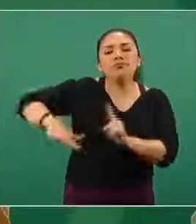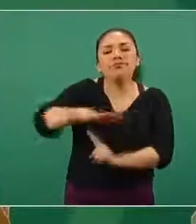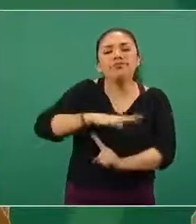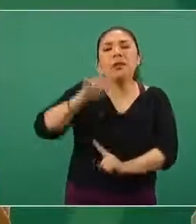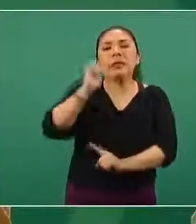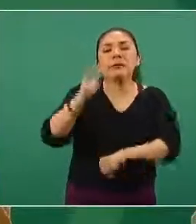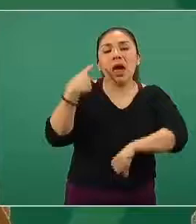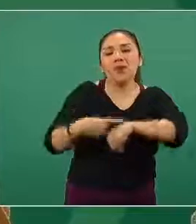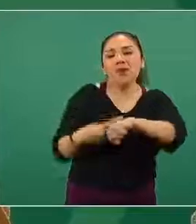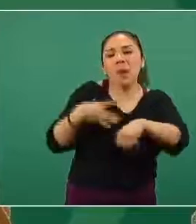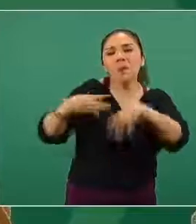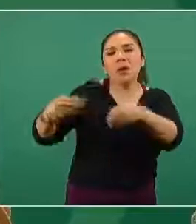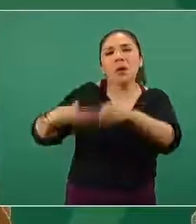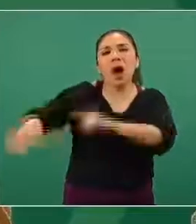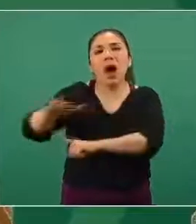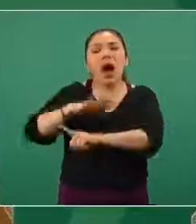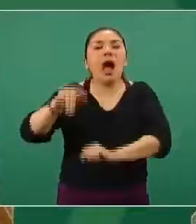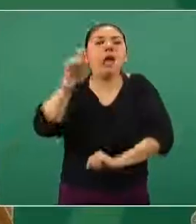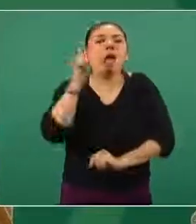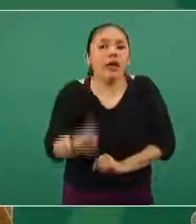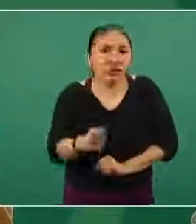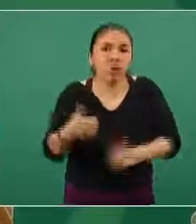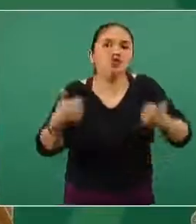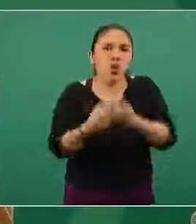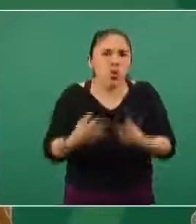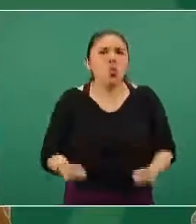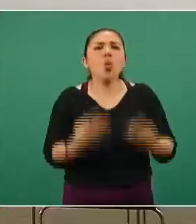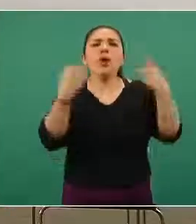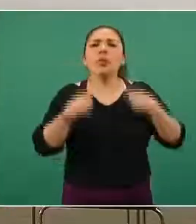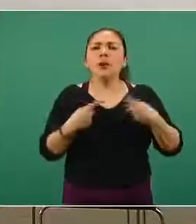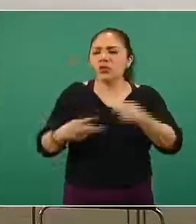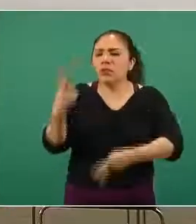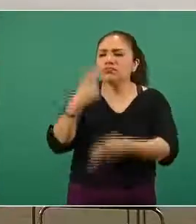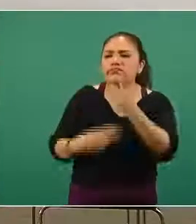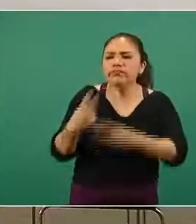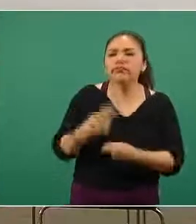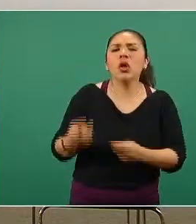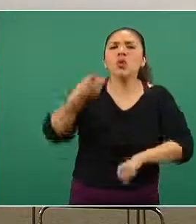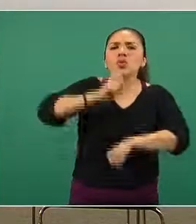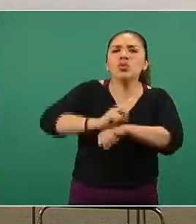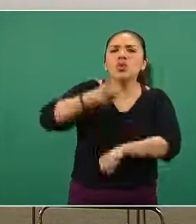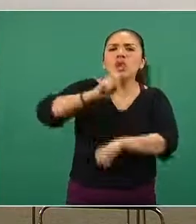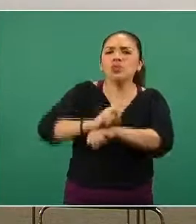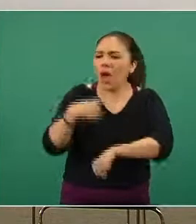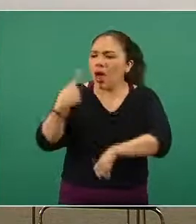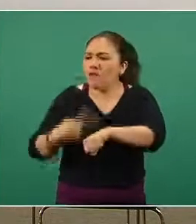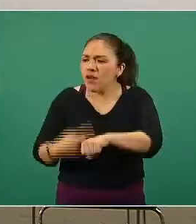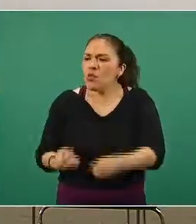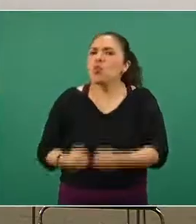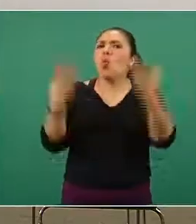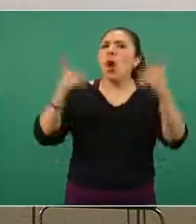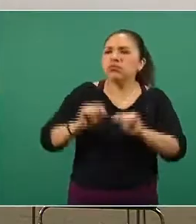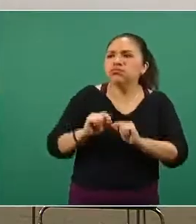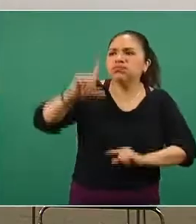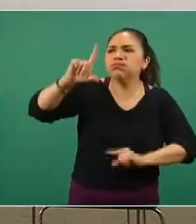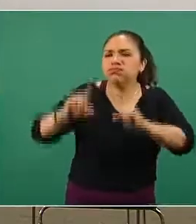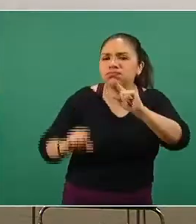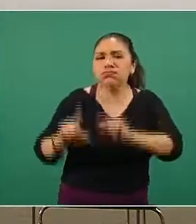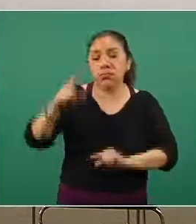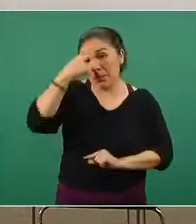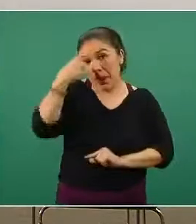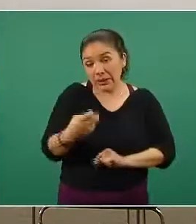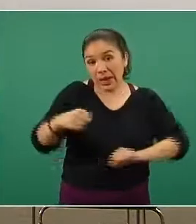situación epidemiológica. Esto tiene que ver con el número de casos, con los censos diarios y con las acciones que se